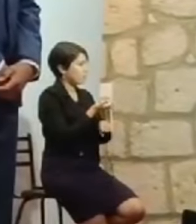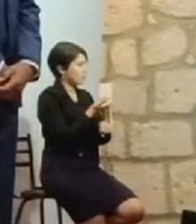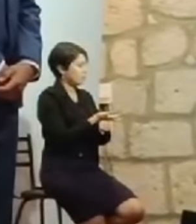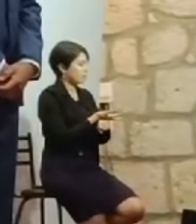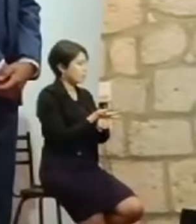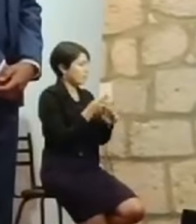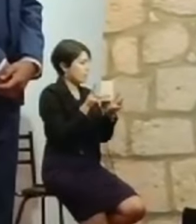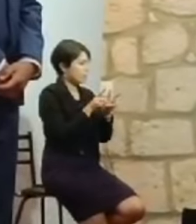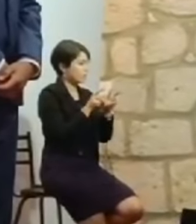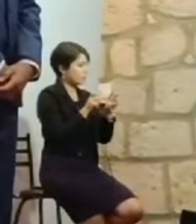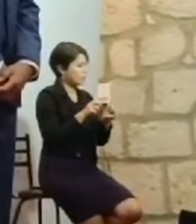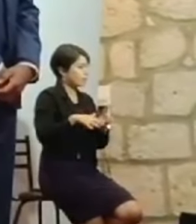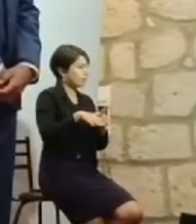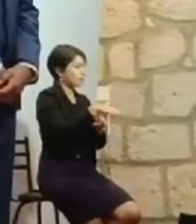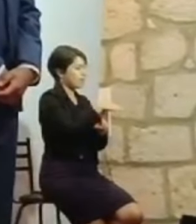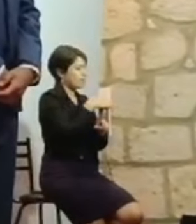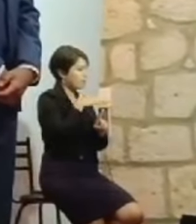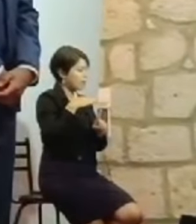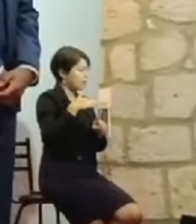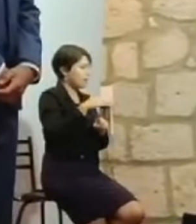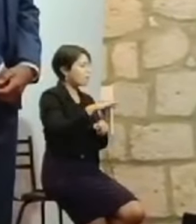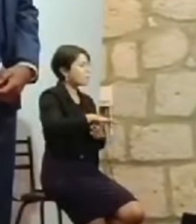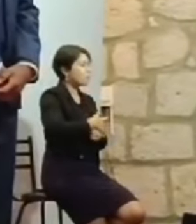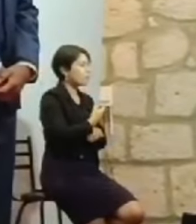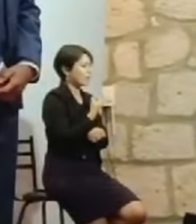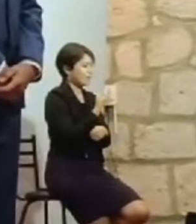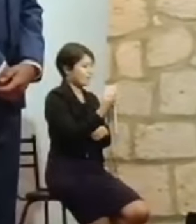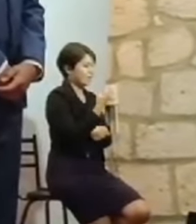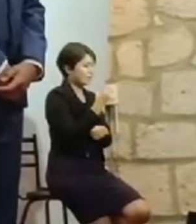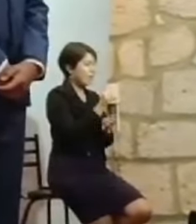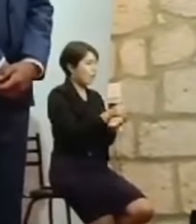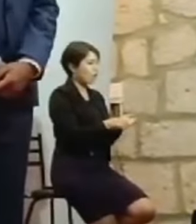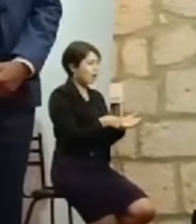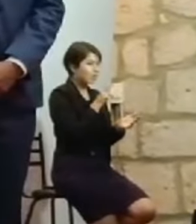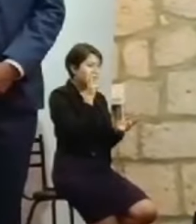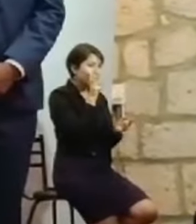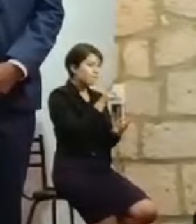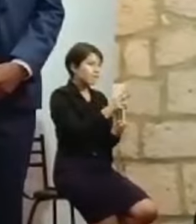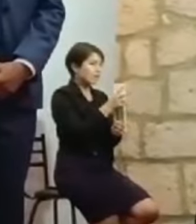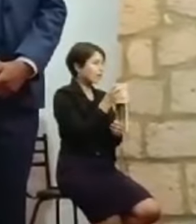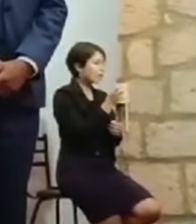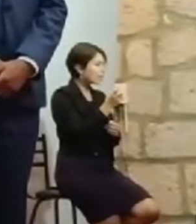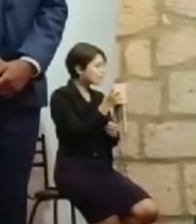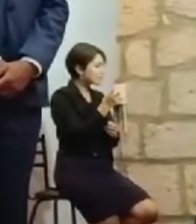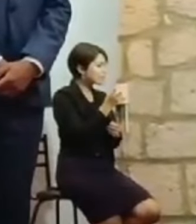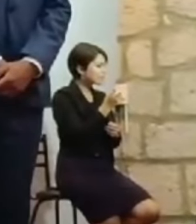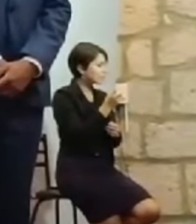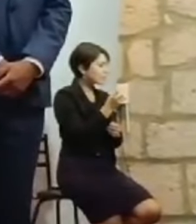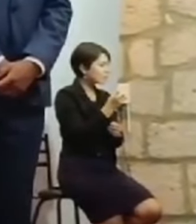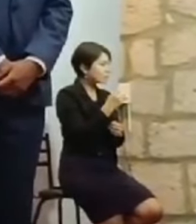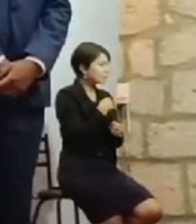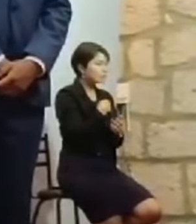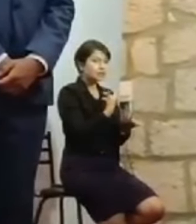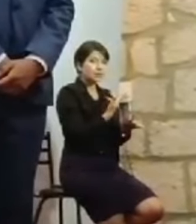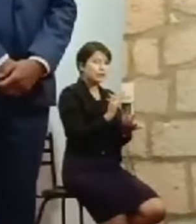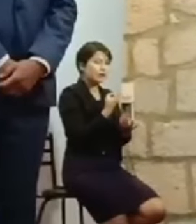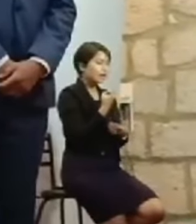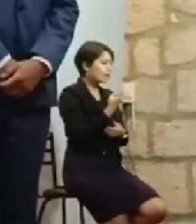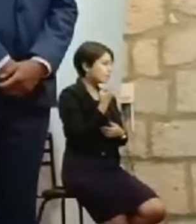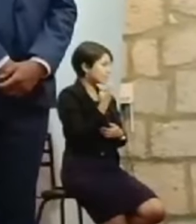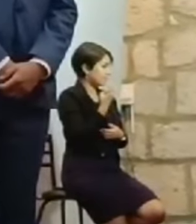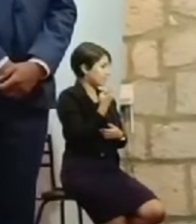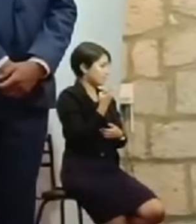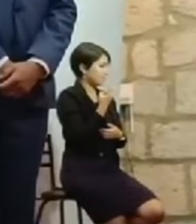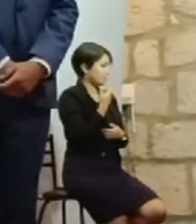tema ambiental porque todo este aguacate que vemos aquí cada